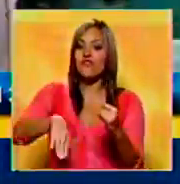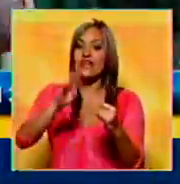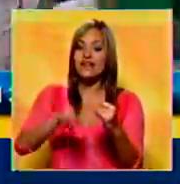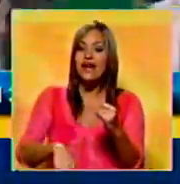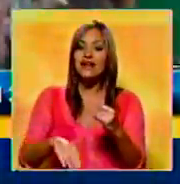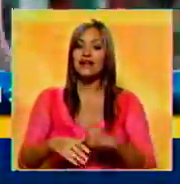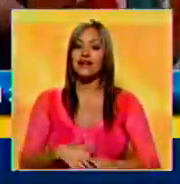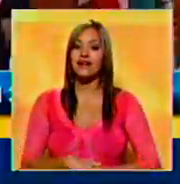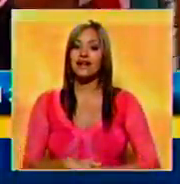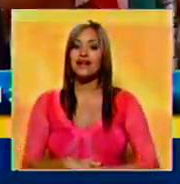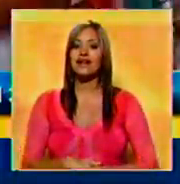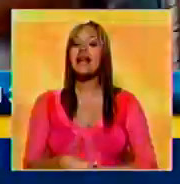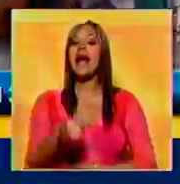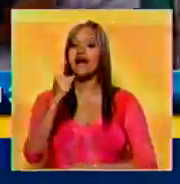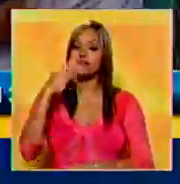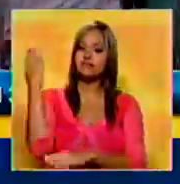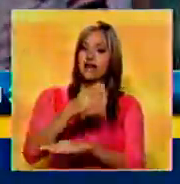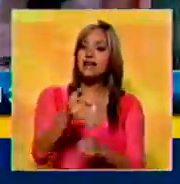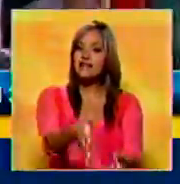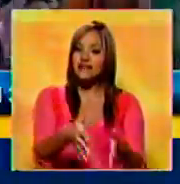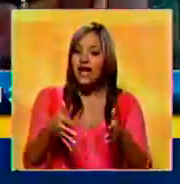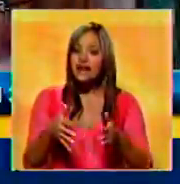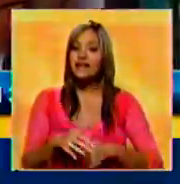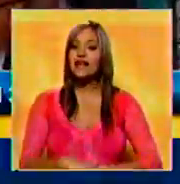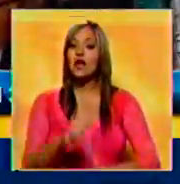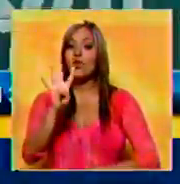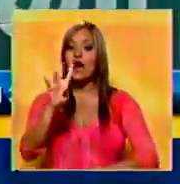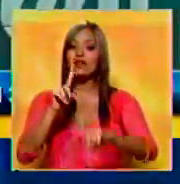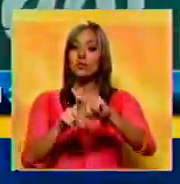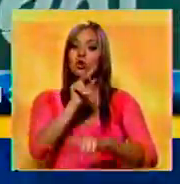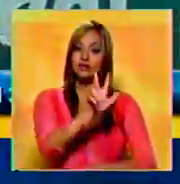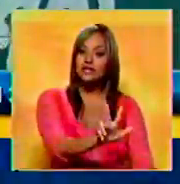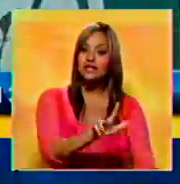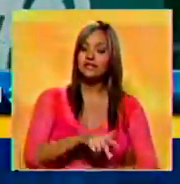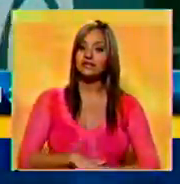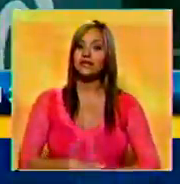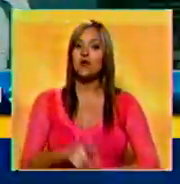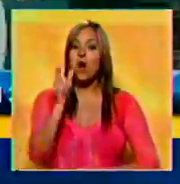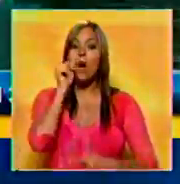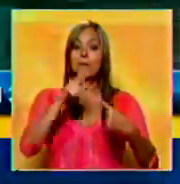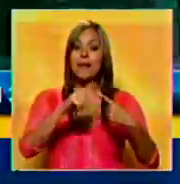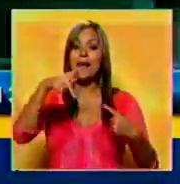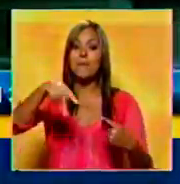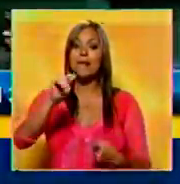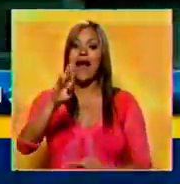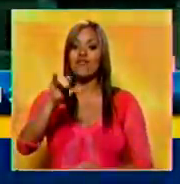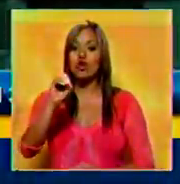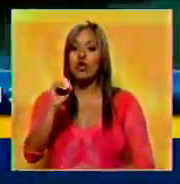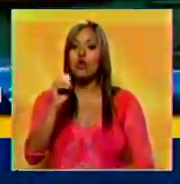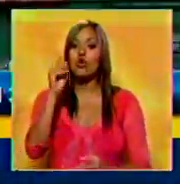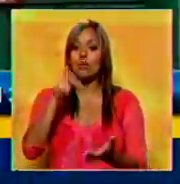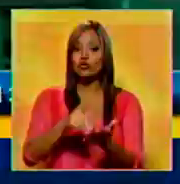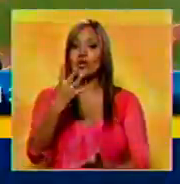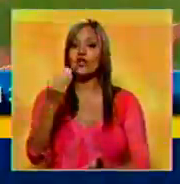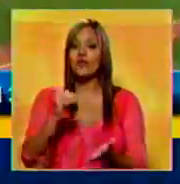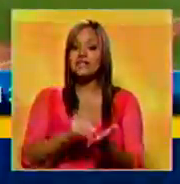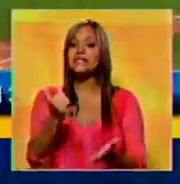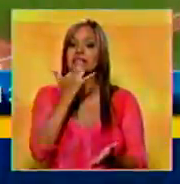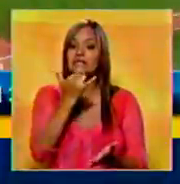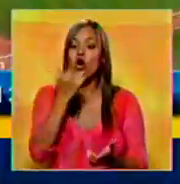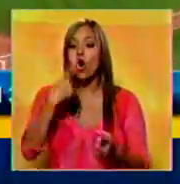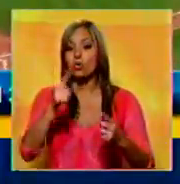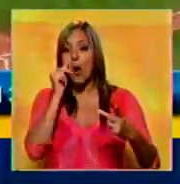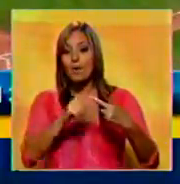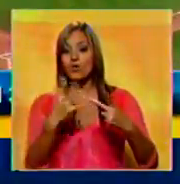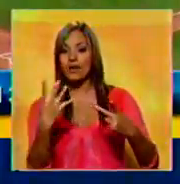Gigantes de San Francisco terminaron venciendo a los Nacionales 4-3. Pablo Sandoval falló en 4 ocasiones, incluyó un ponche. Marcos Cútaro se fue